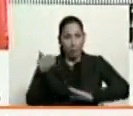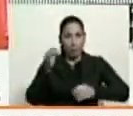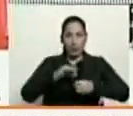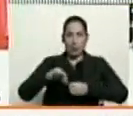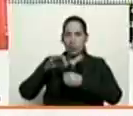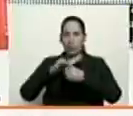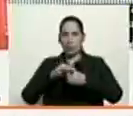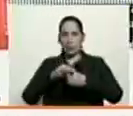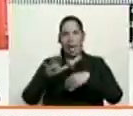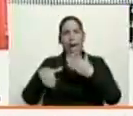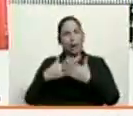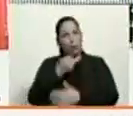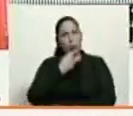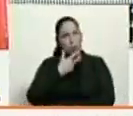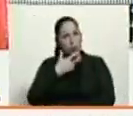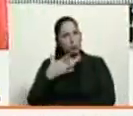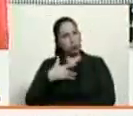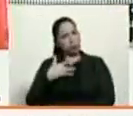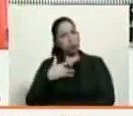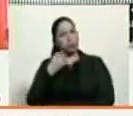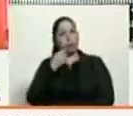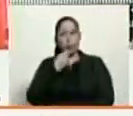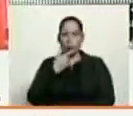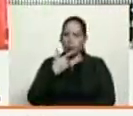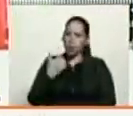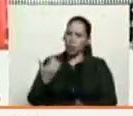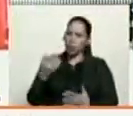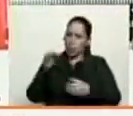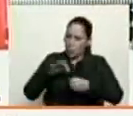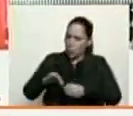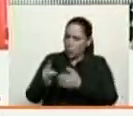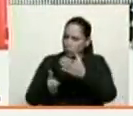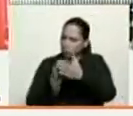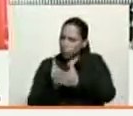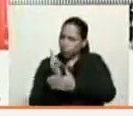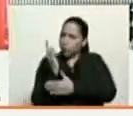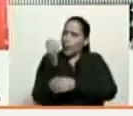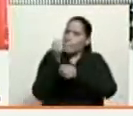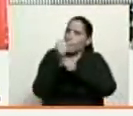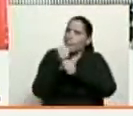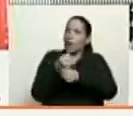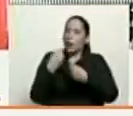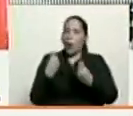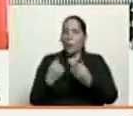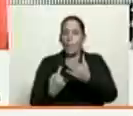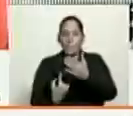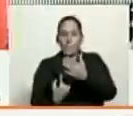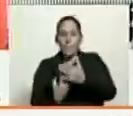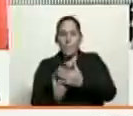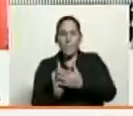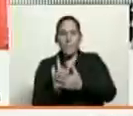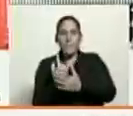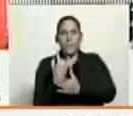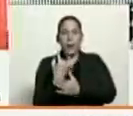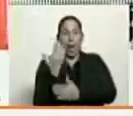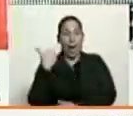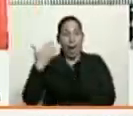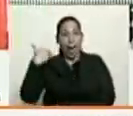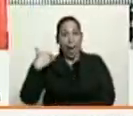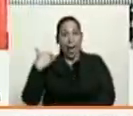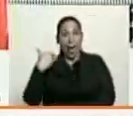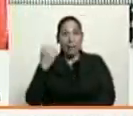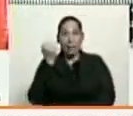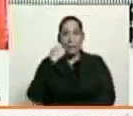hasta bonito, ¿vale? Es muy hermoso sembrar un árbol, esperar la cosecha. Yo sembré unas matas de mango hace como 5 años y no habían cargado.